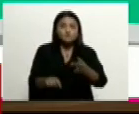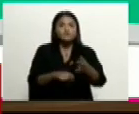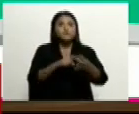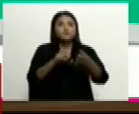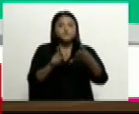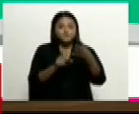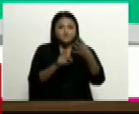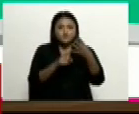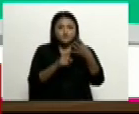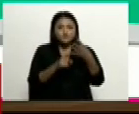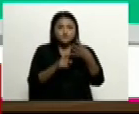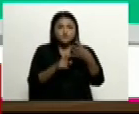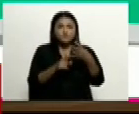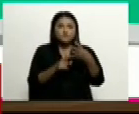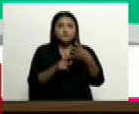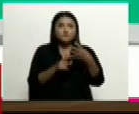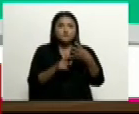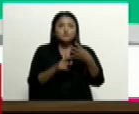lugar,